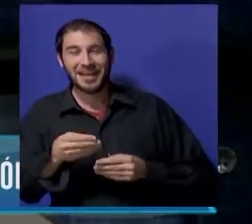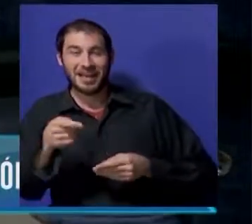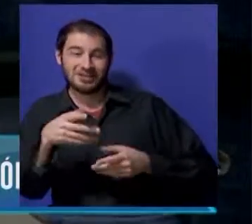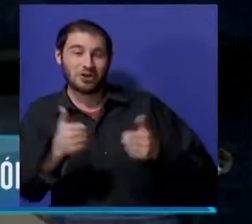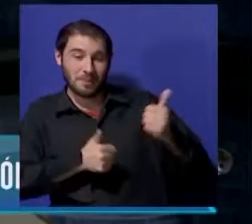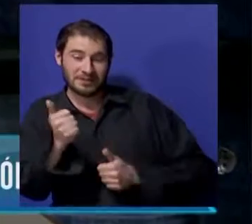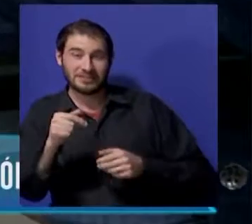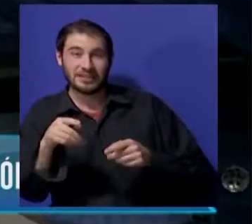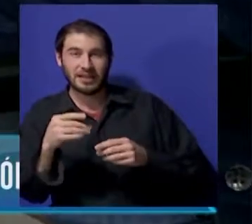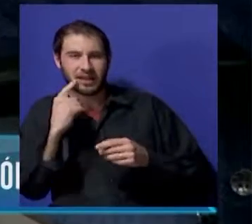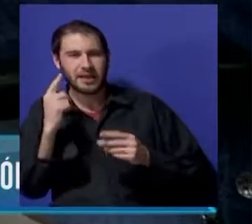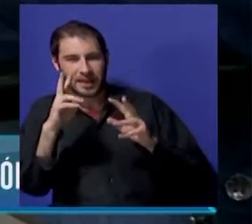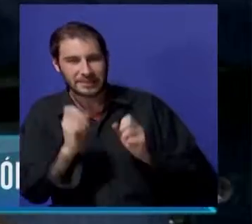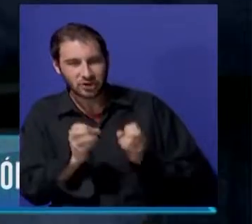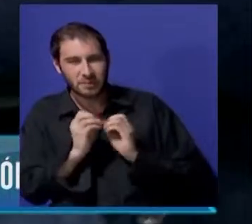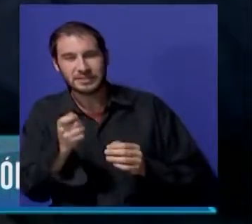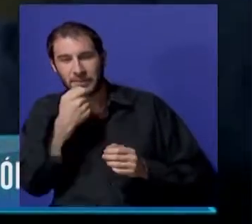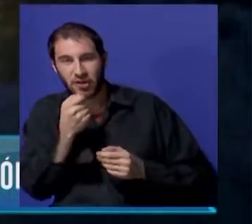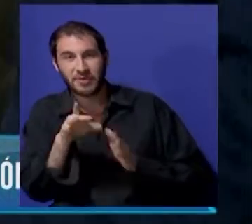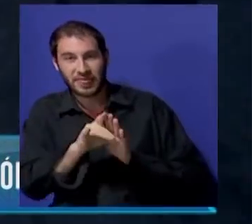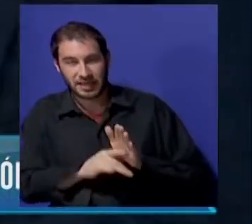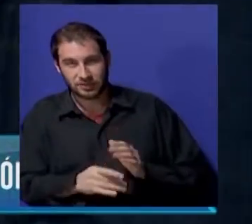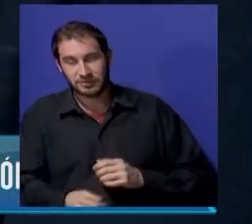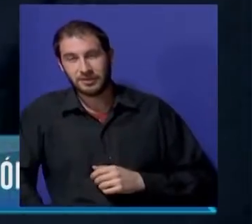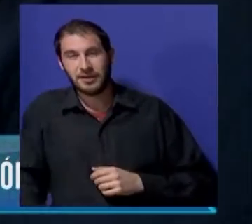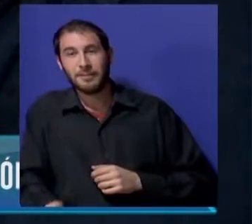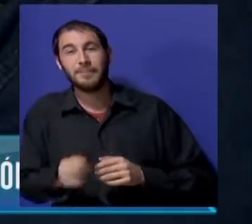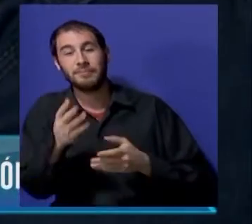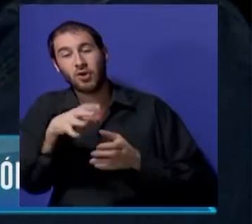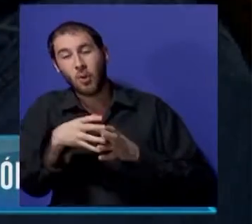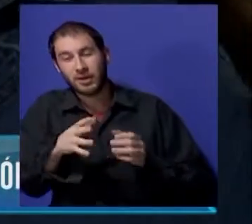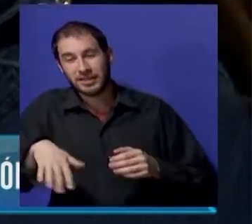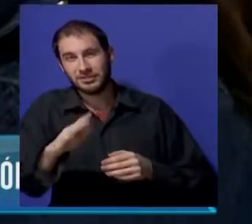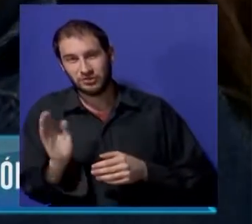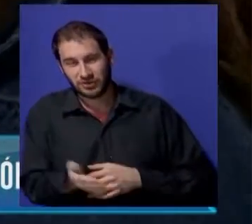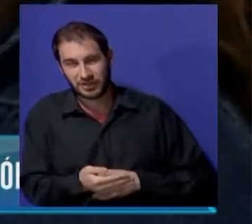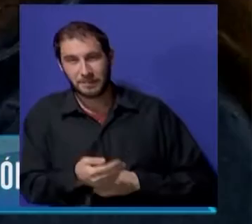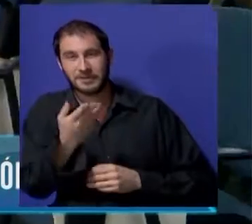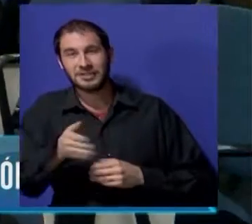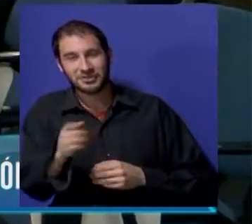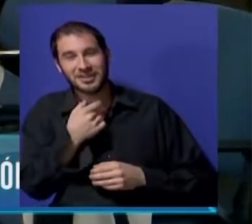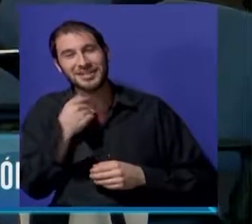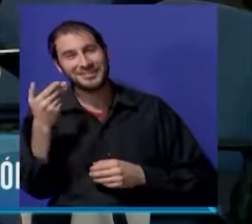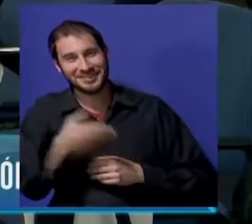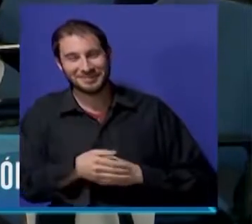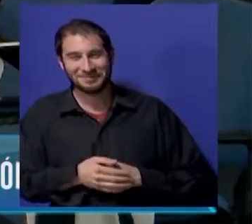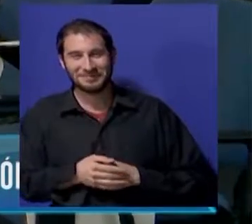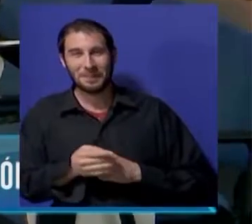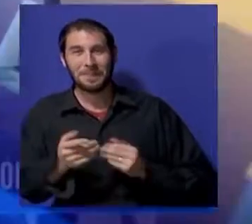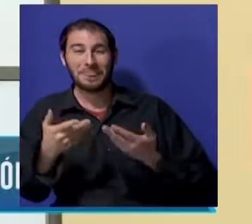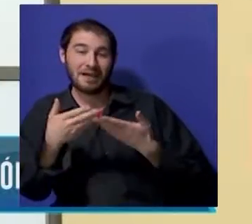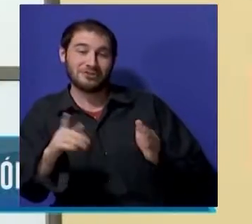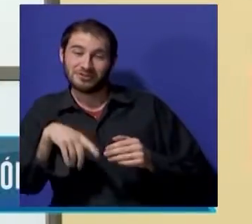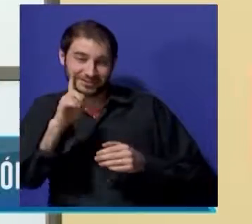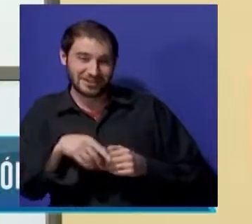justamente eso, es abrir una investigación de periodismo de datos para la comunidad, para todos los que quisieran participar. De hecho, estuvo abierta durante todo